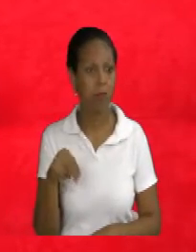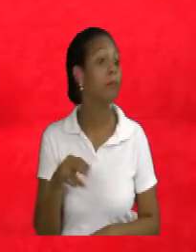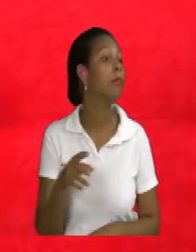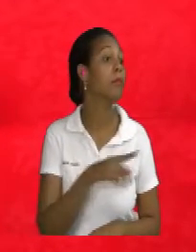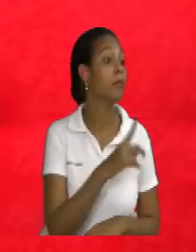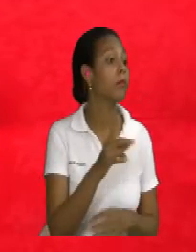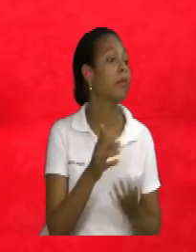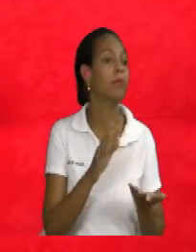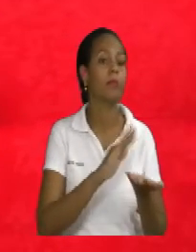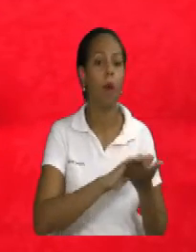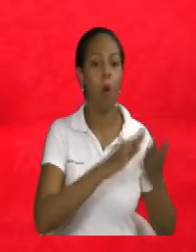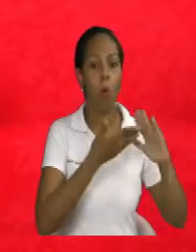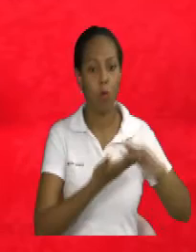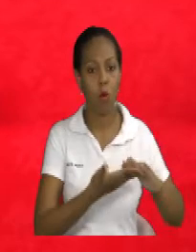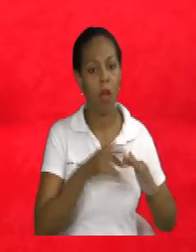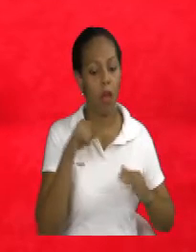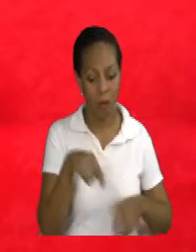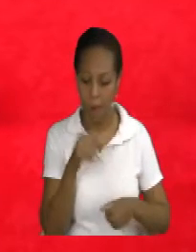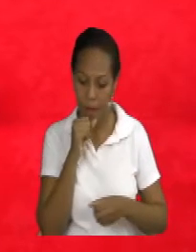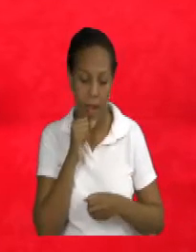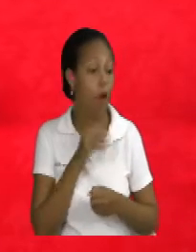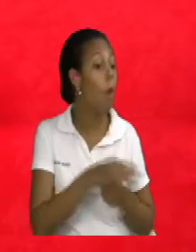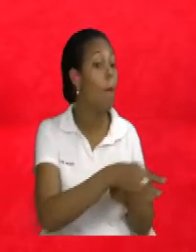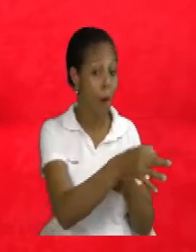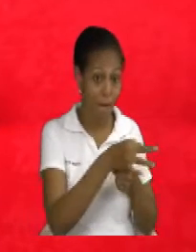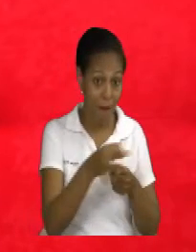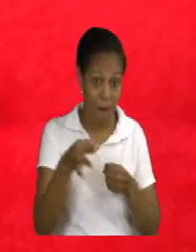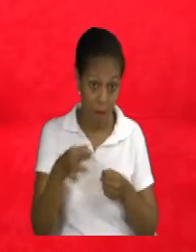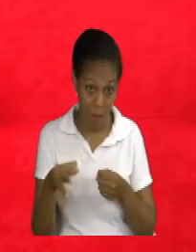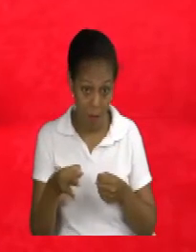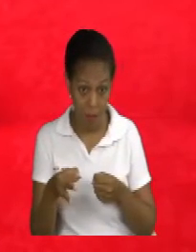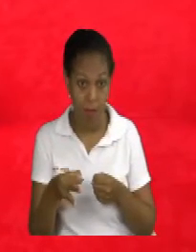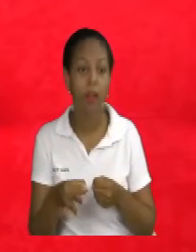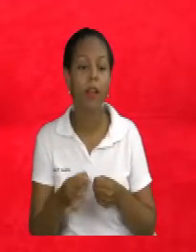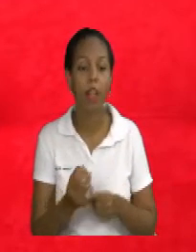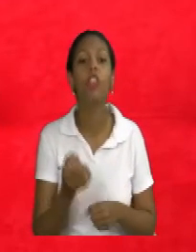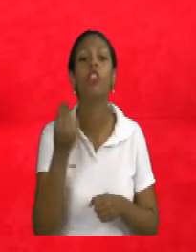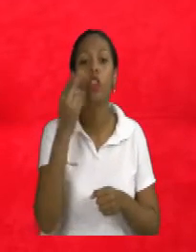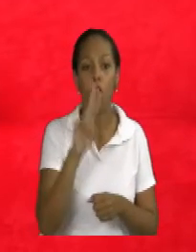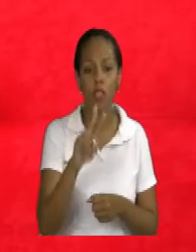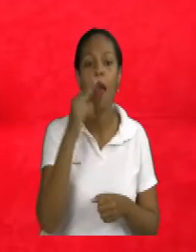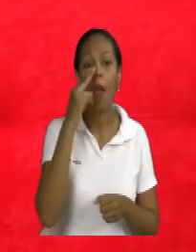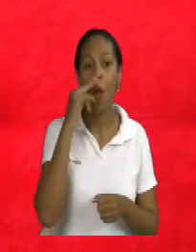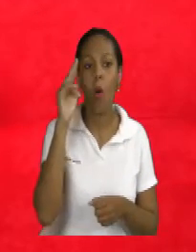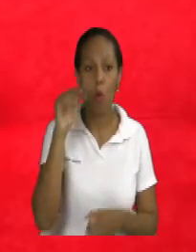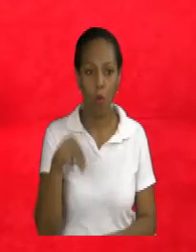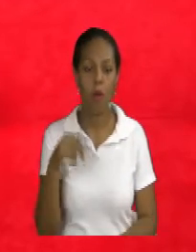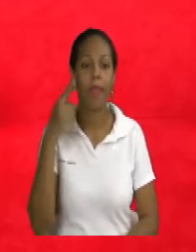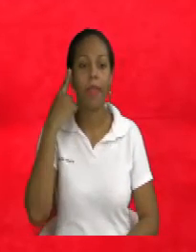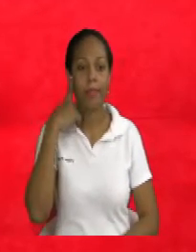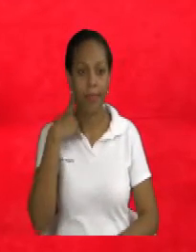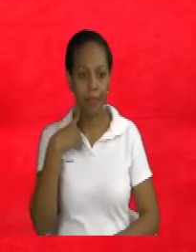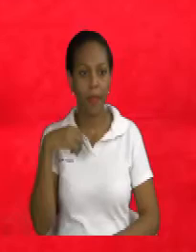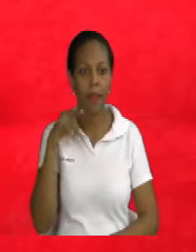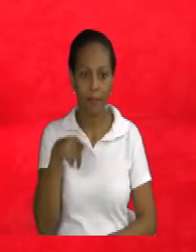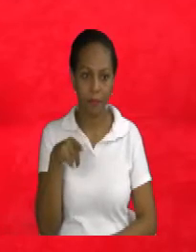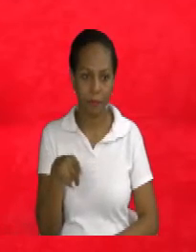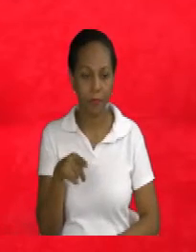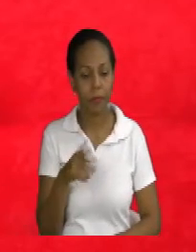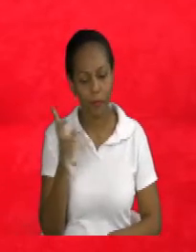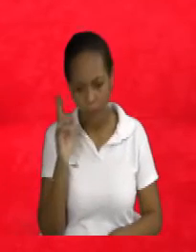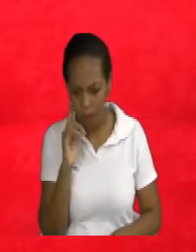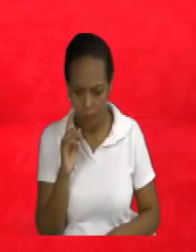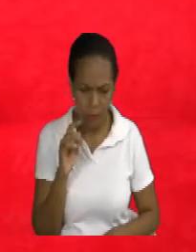comunidad que viene de afuera de Barranca Bermeja se hace el mismo 12 de junio, que es el día de la